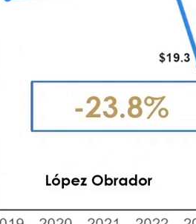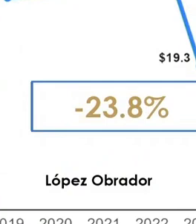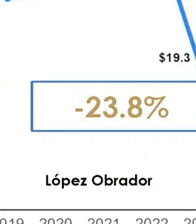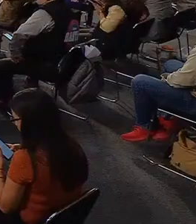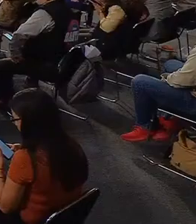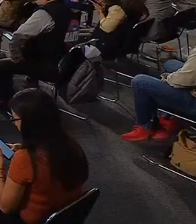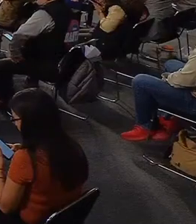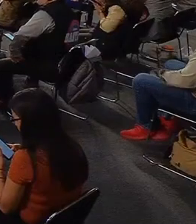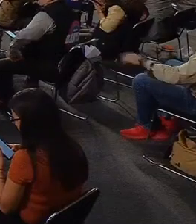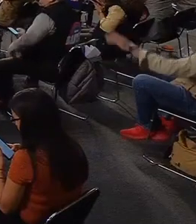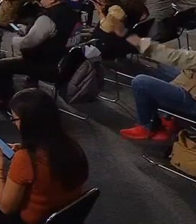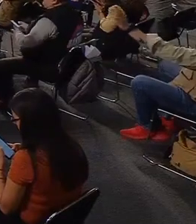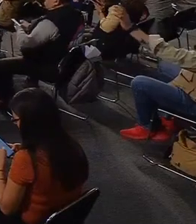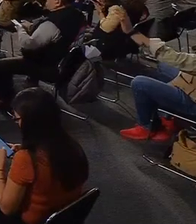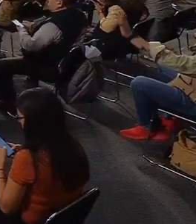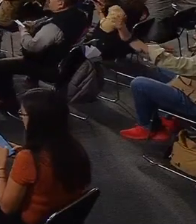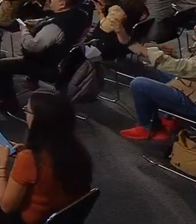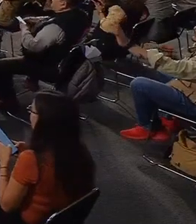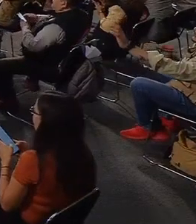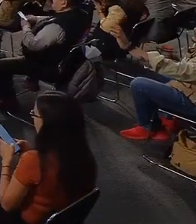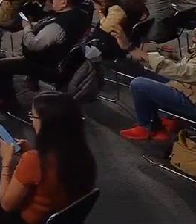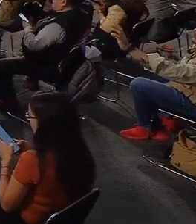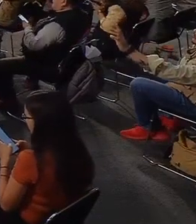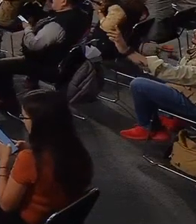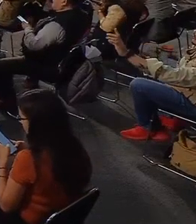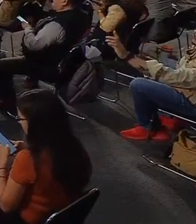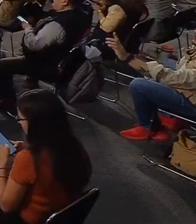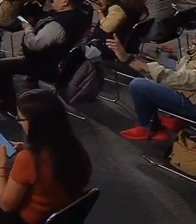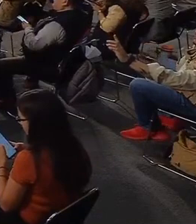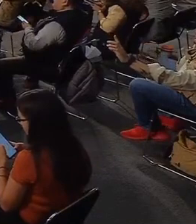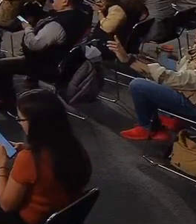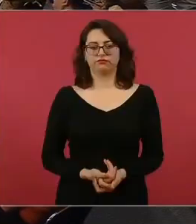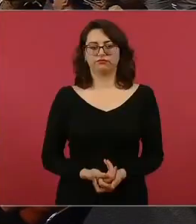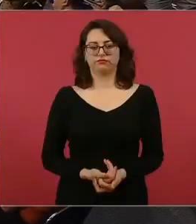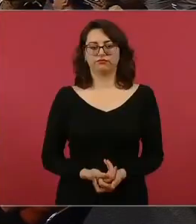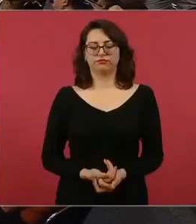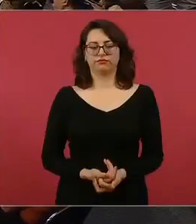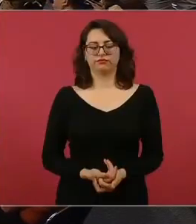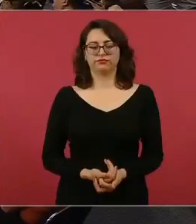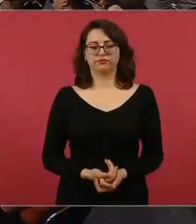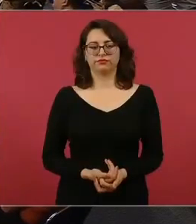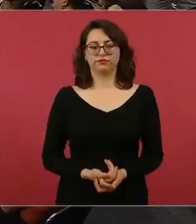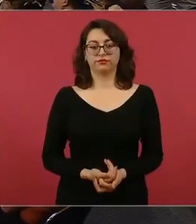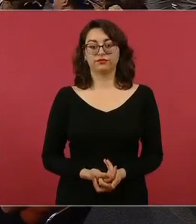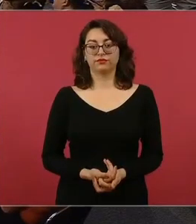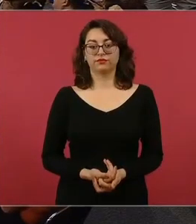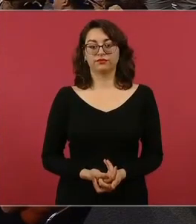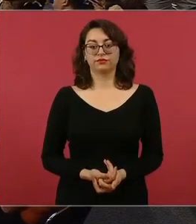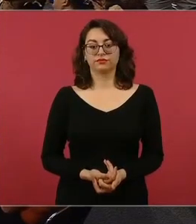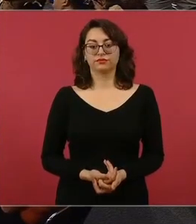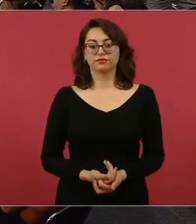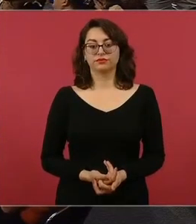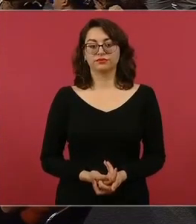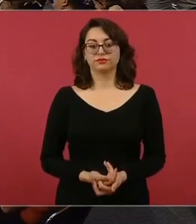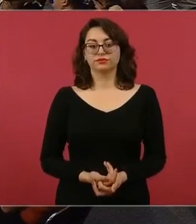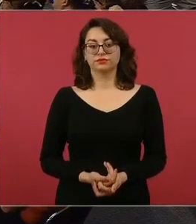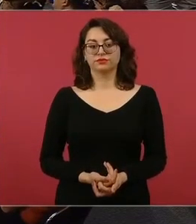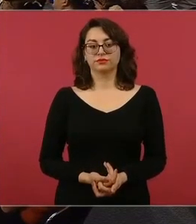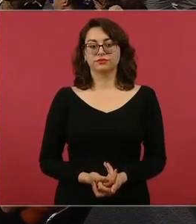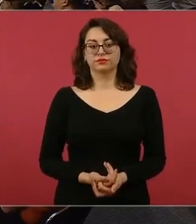Hasta ahí. Entonces, es una idea también para